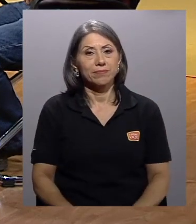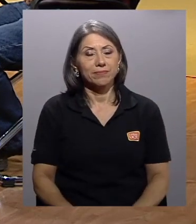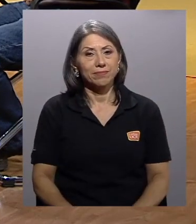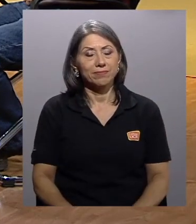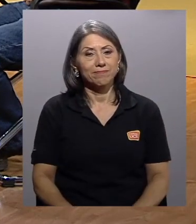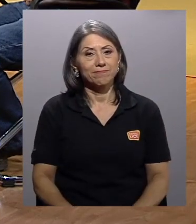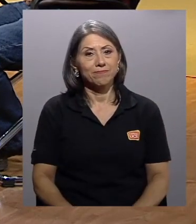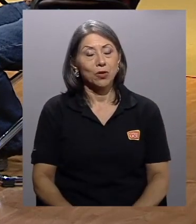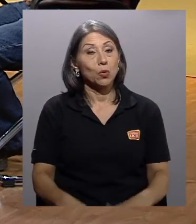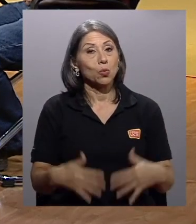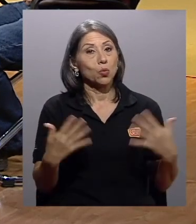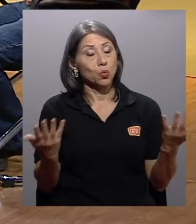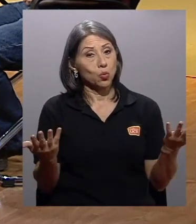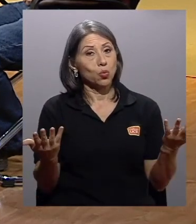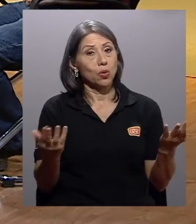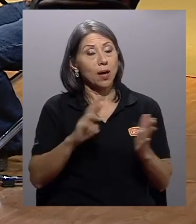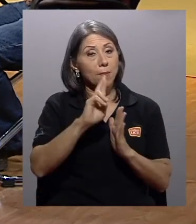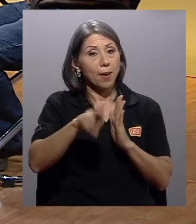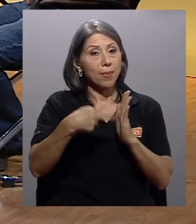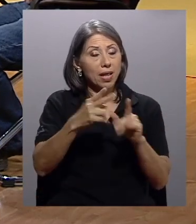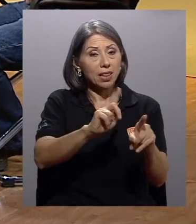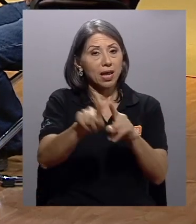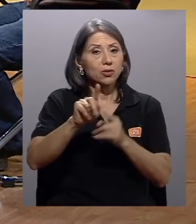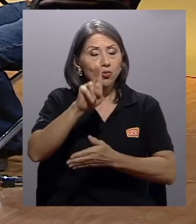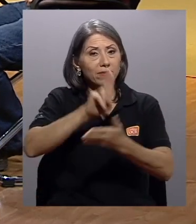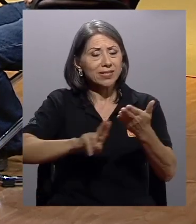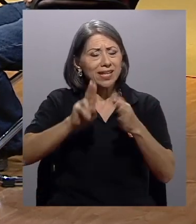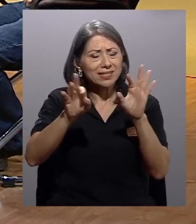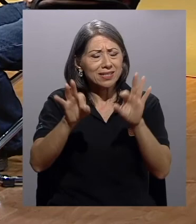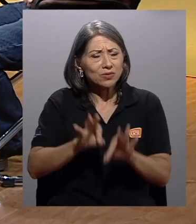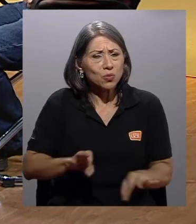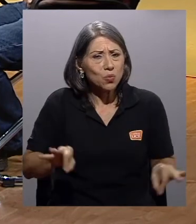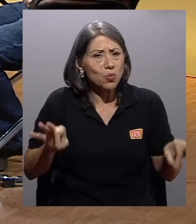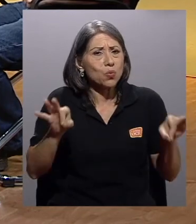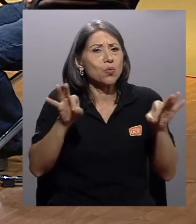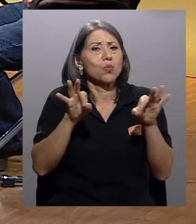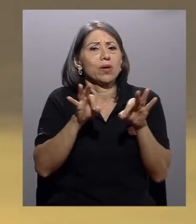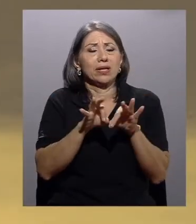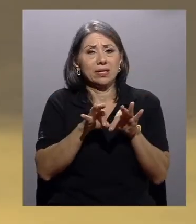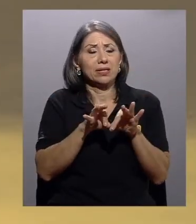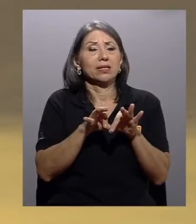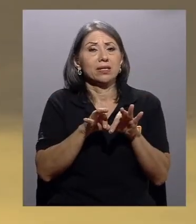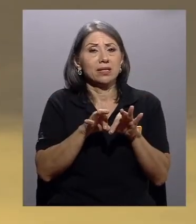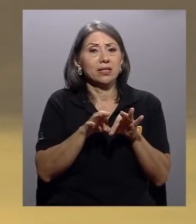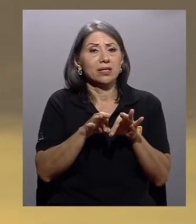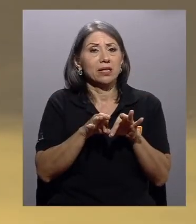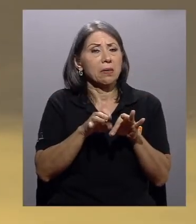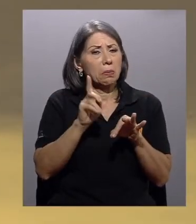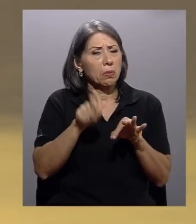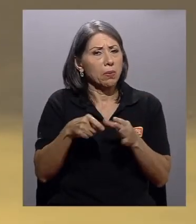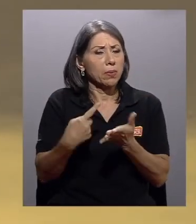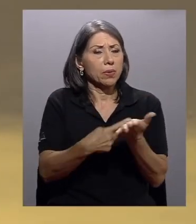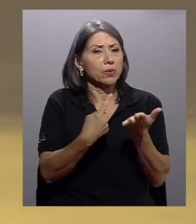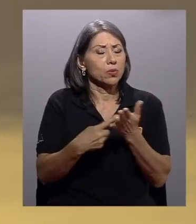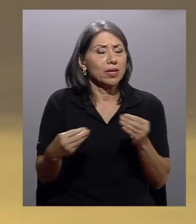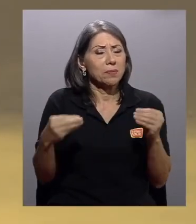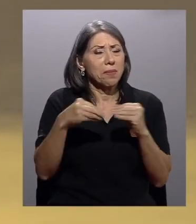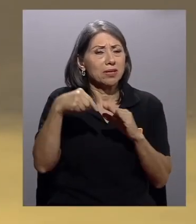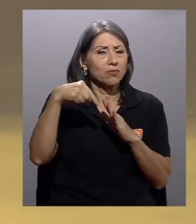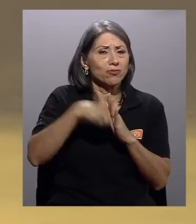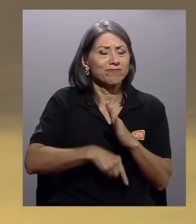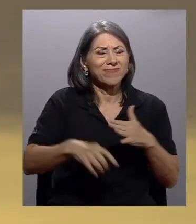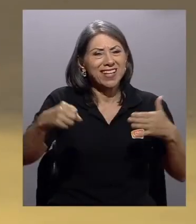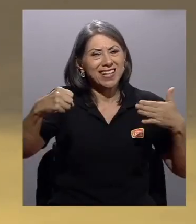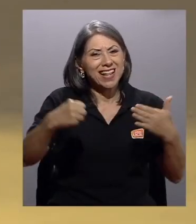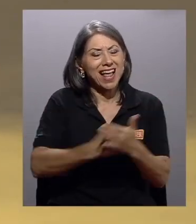Bueno, este papel de las universidades me parece importantísimo. Es un elemento más a discutir. Bueno, lástima que nos quedamos